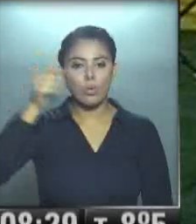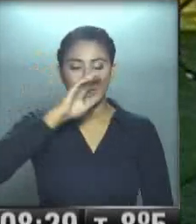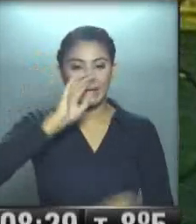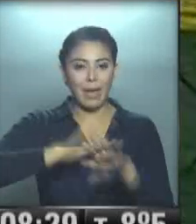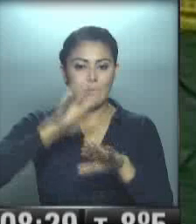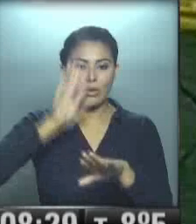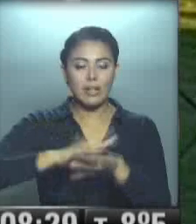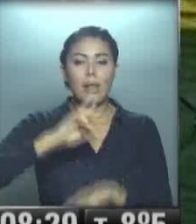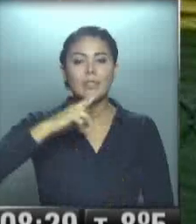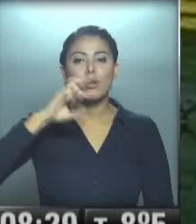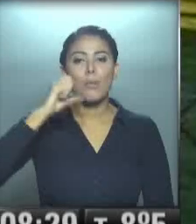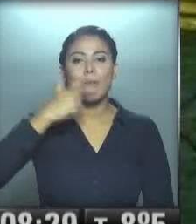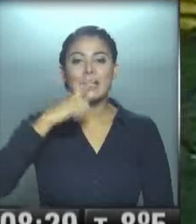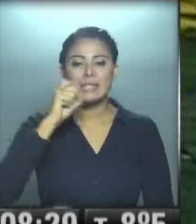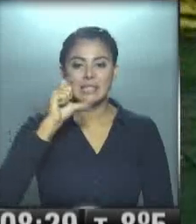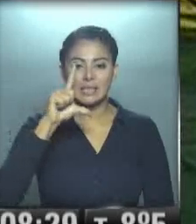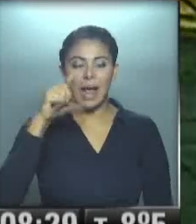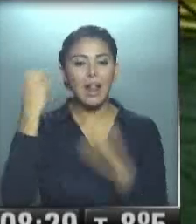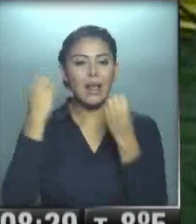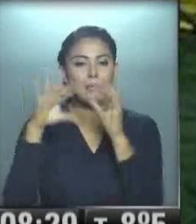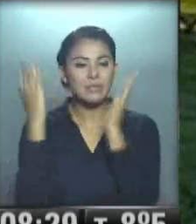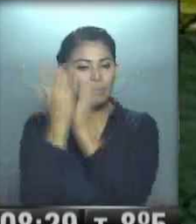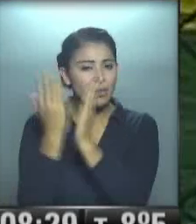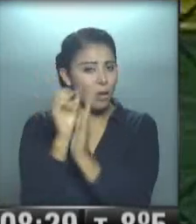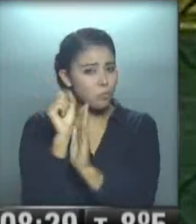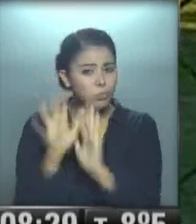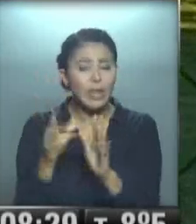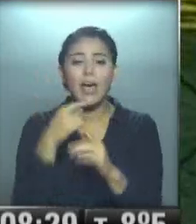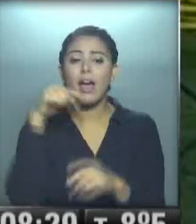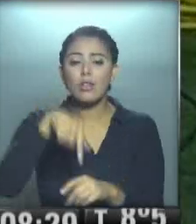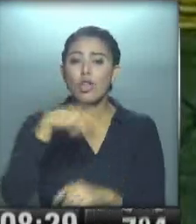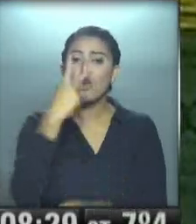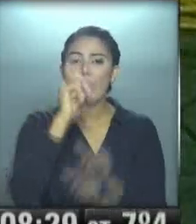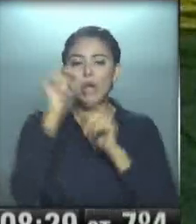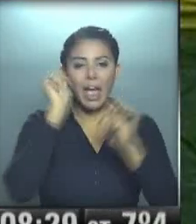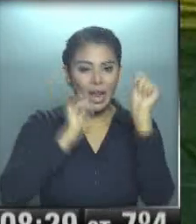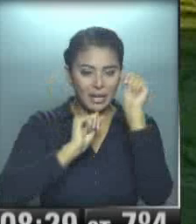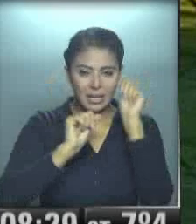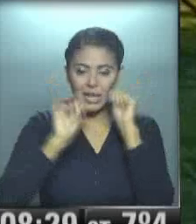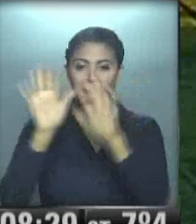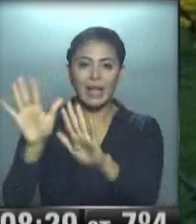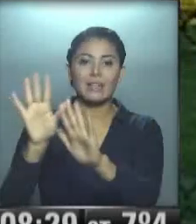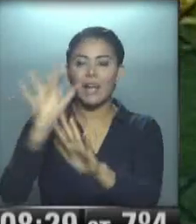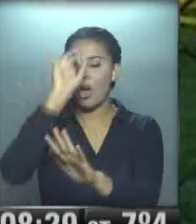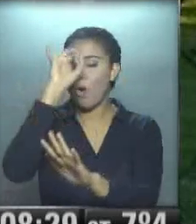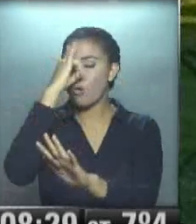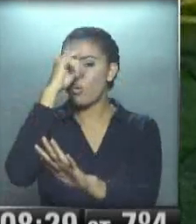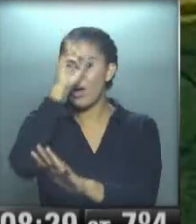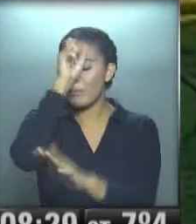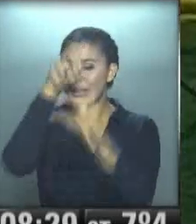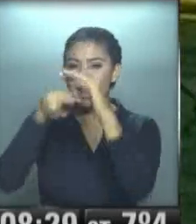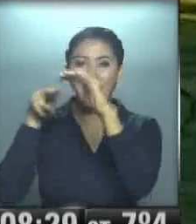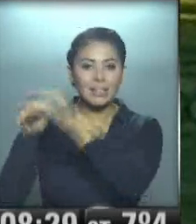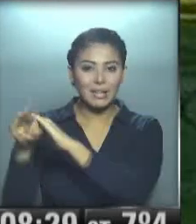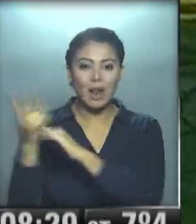doctora Pascal ya está interviniendo en la causa está tomando declaración a estos dos heridos que se encuentran allí internados en la República Oriental